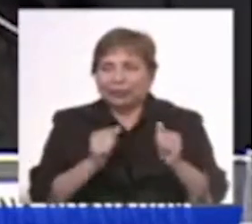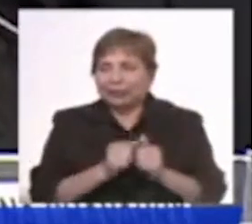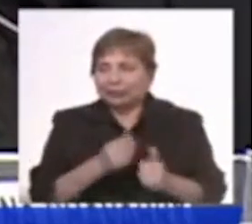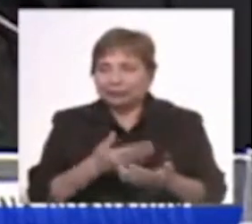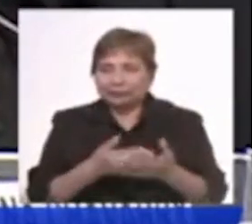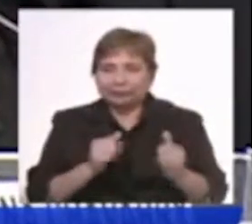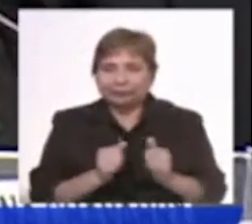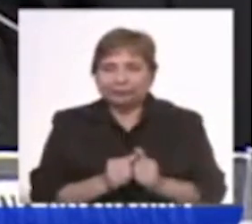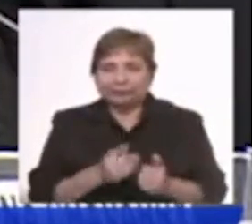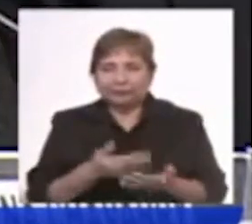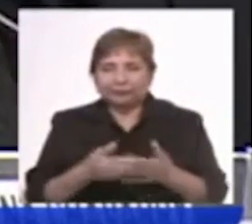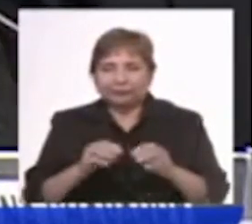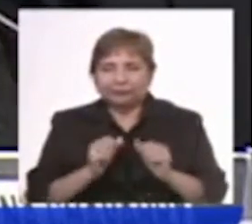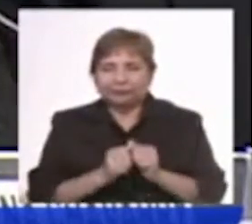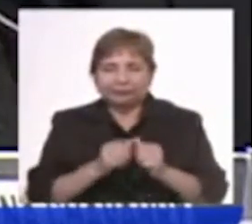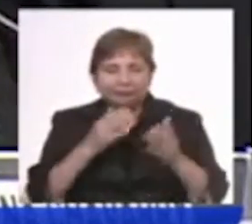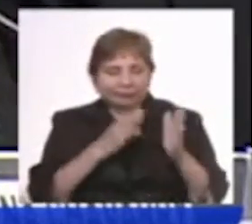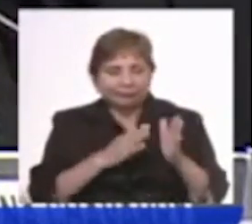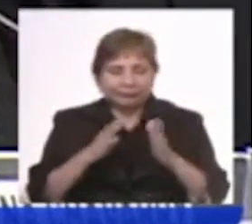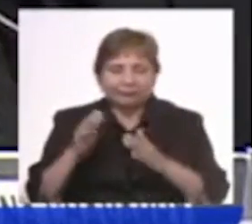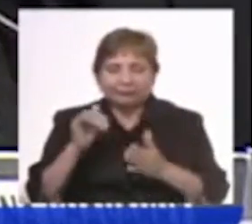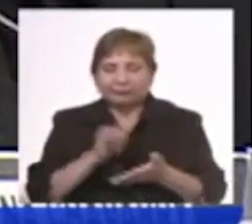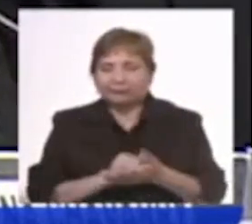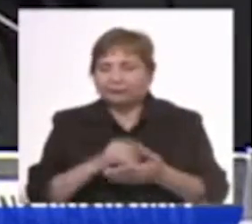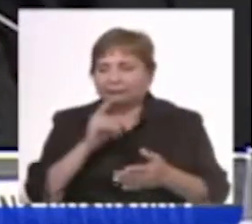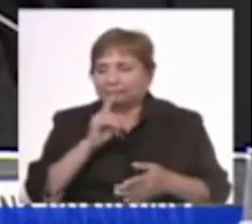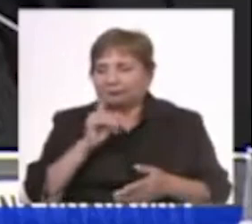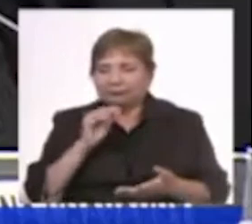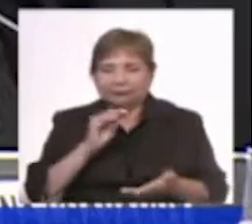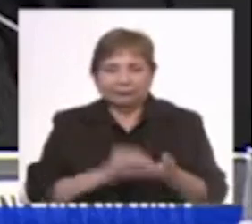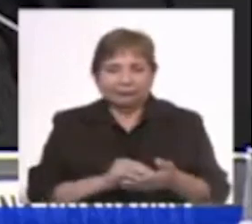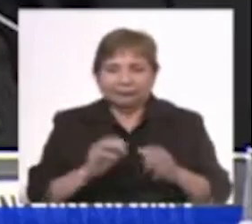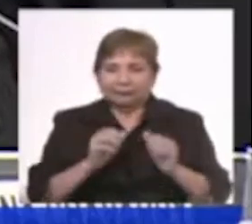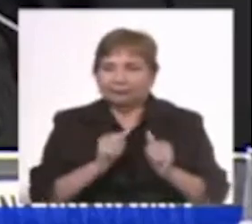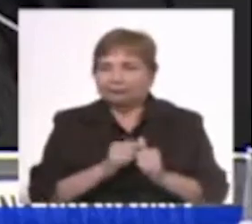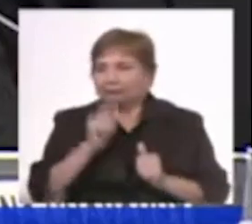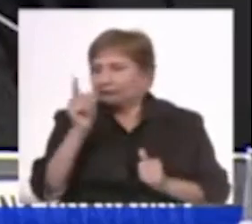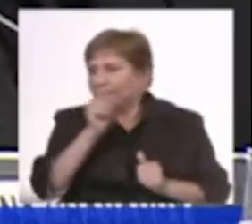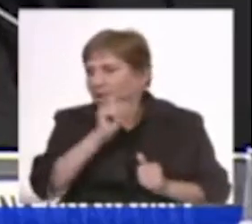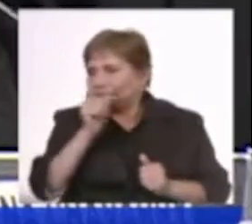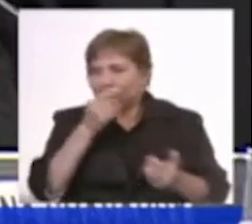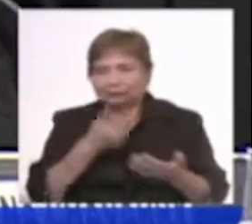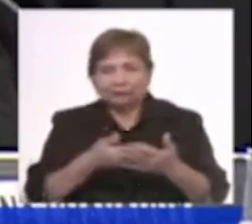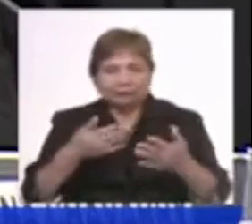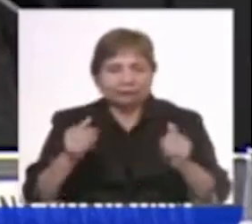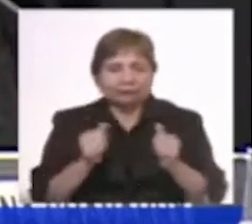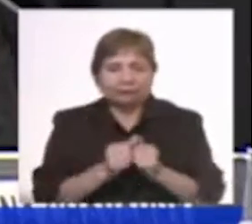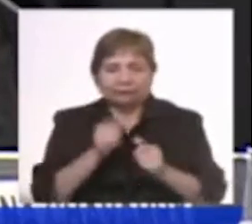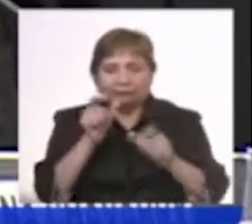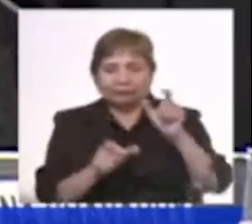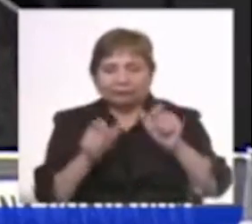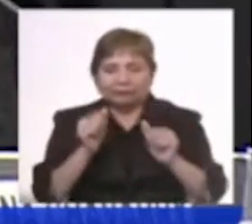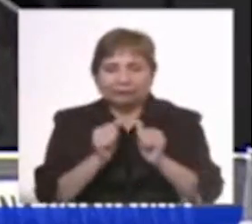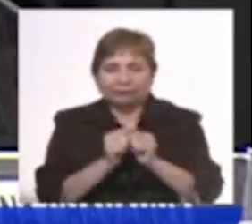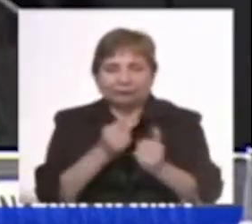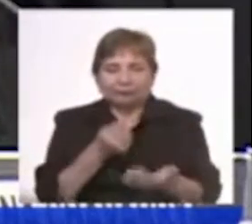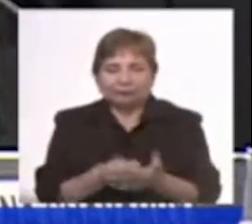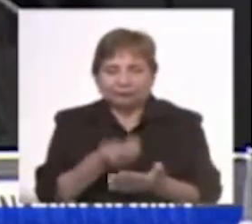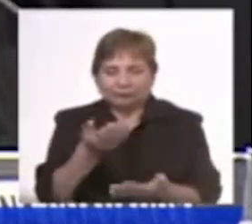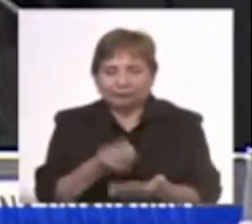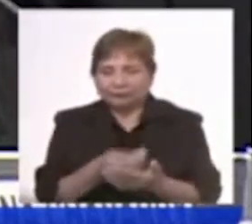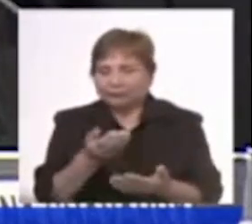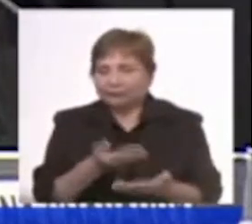se ha tomado las debidas previsiones para que eso no vuelva a ocurrir. No obstante que el personal de compras,